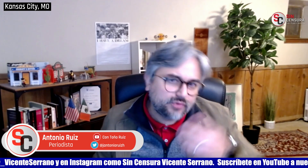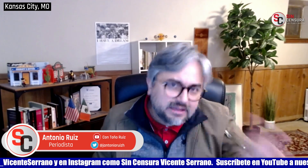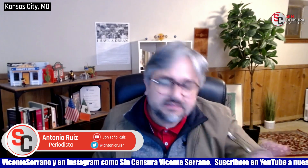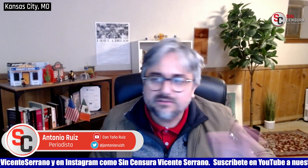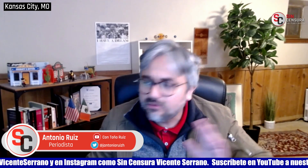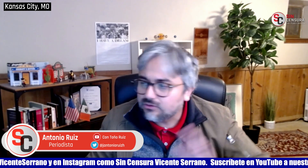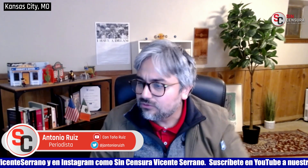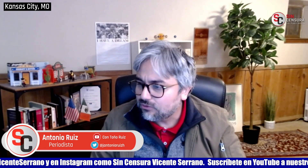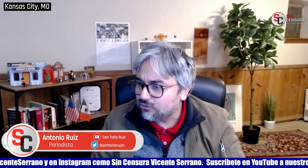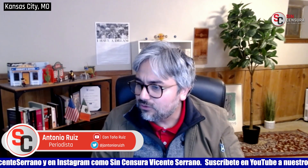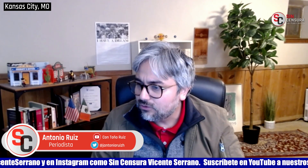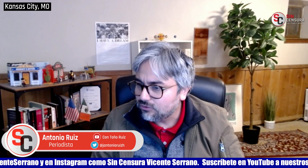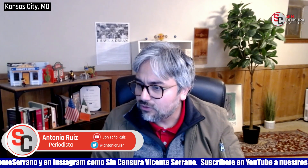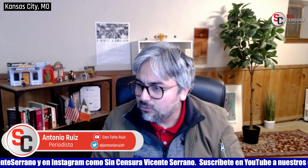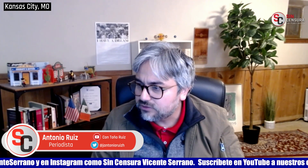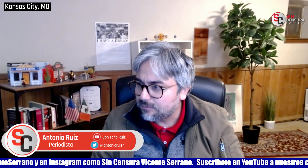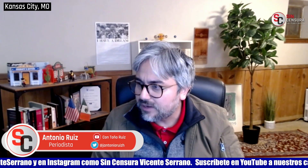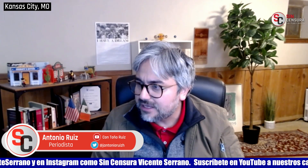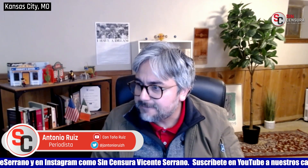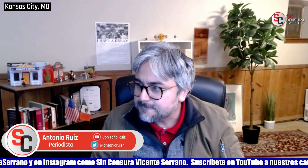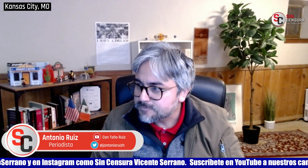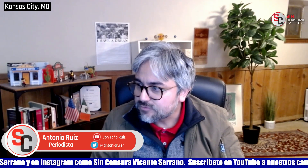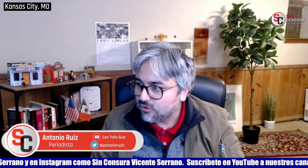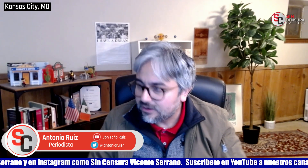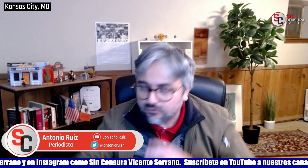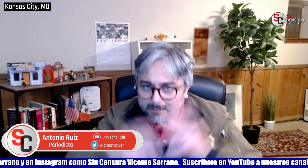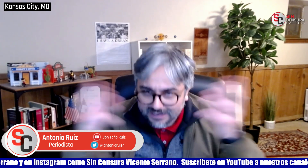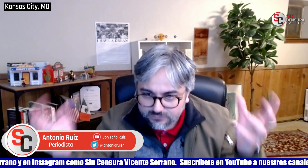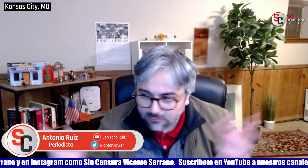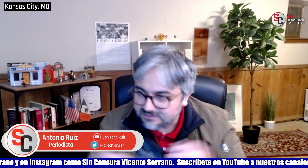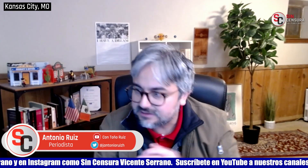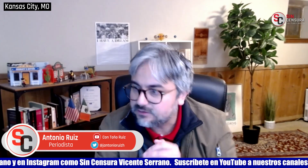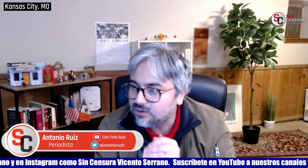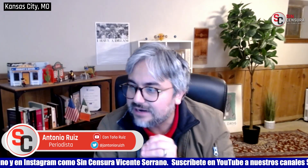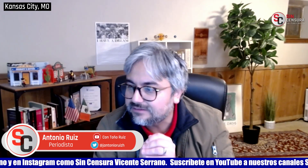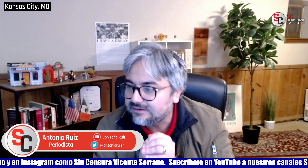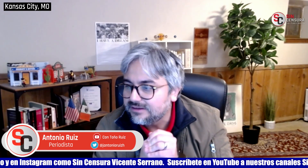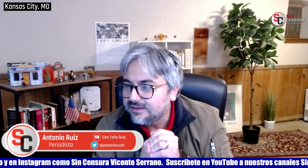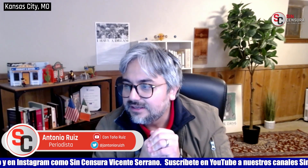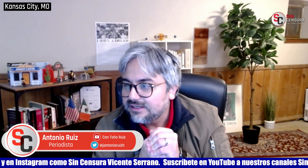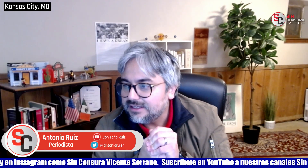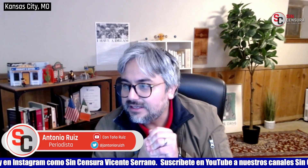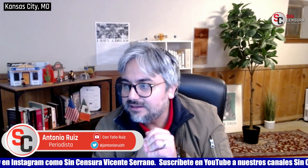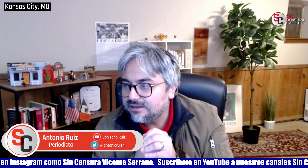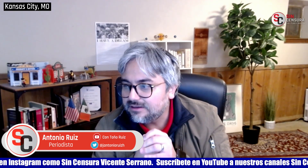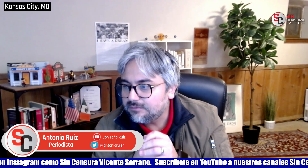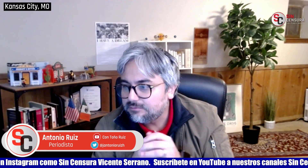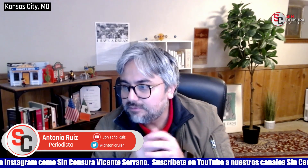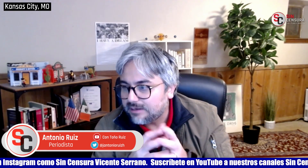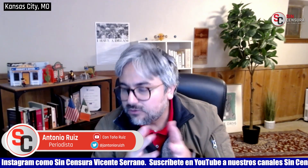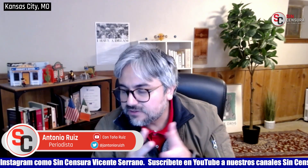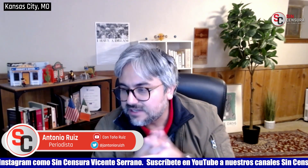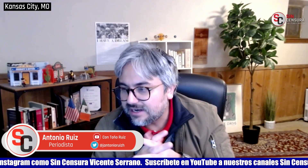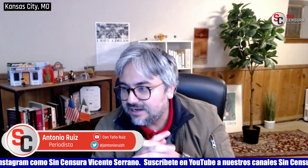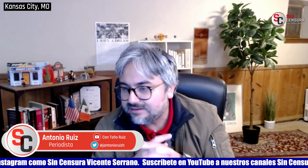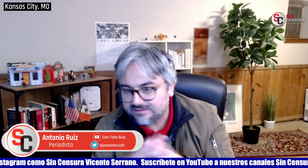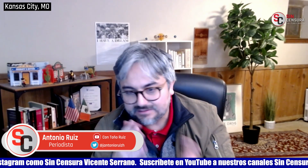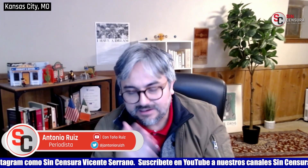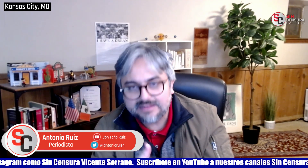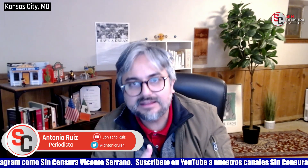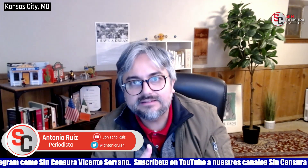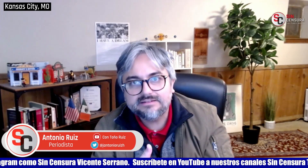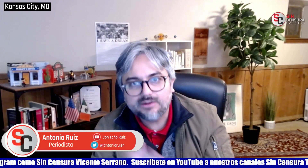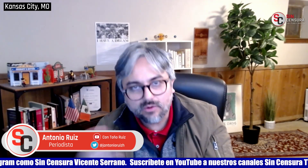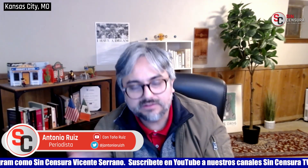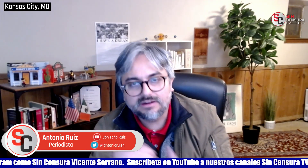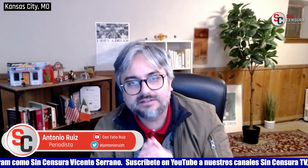reportaje o tesis, ¿no? Lo que uno busque por ahí, ¿no? Hay varias formas de titularse y para muchas carreras es hacer